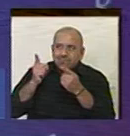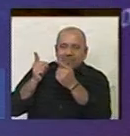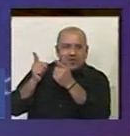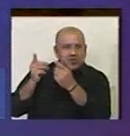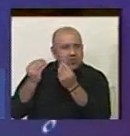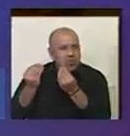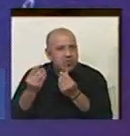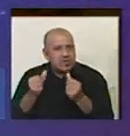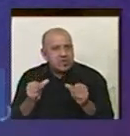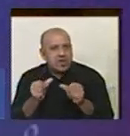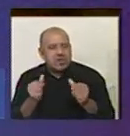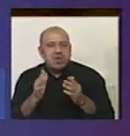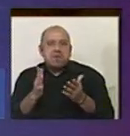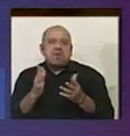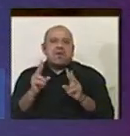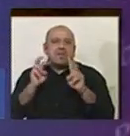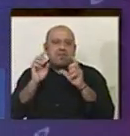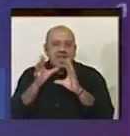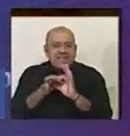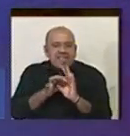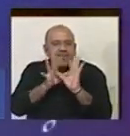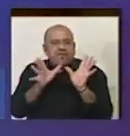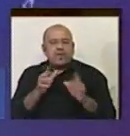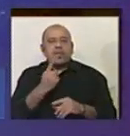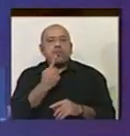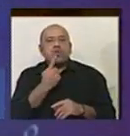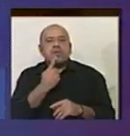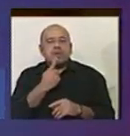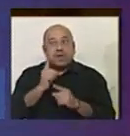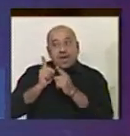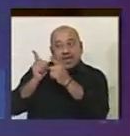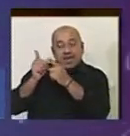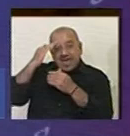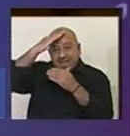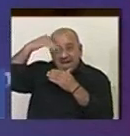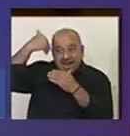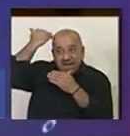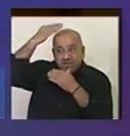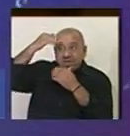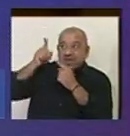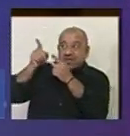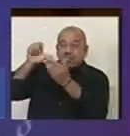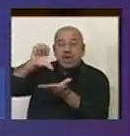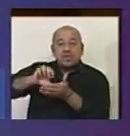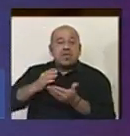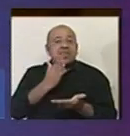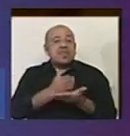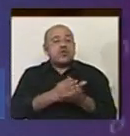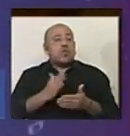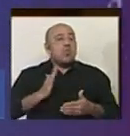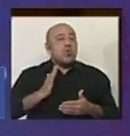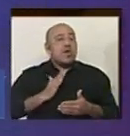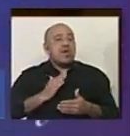a decir tímida operación de liberalización de la política del reino, sobre todo en lo que tiene que ver con los derechos de las mujeres, permitiéndoles